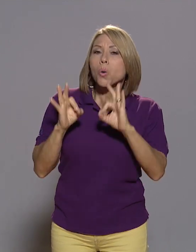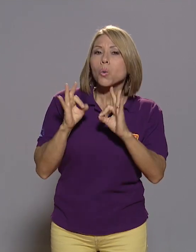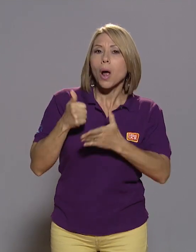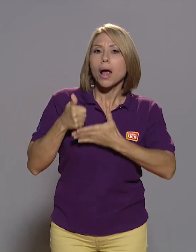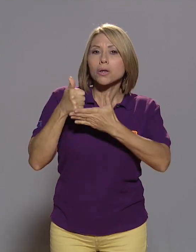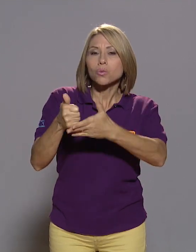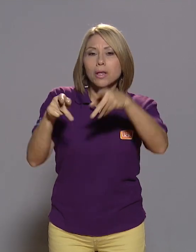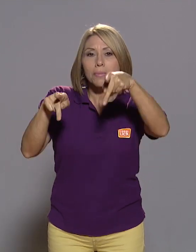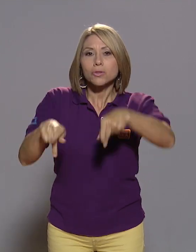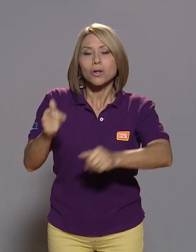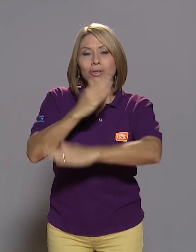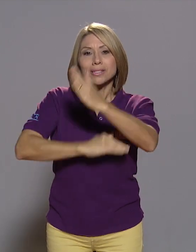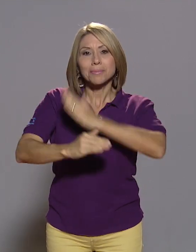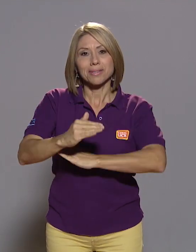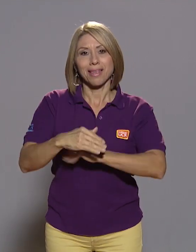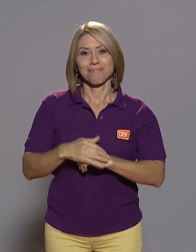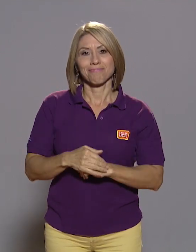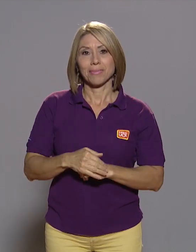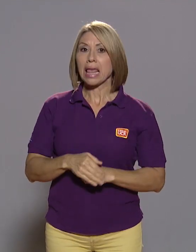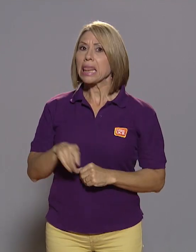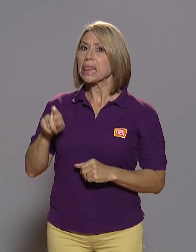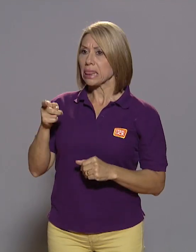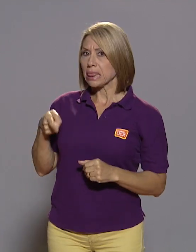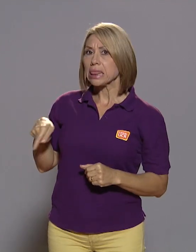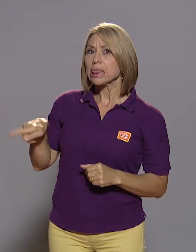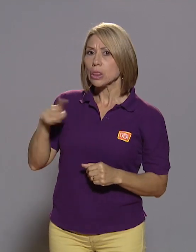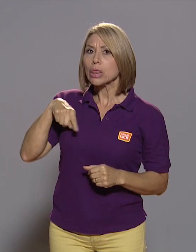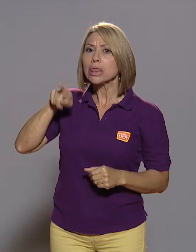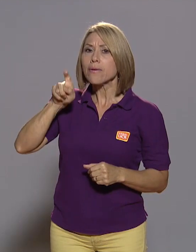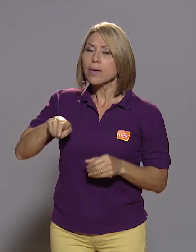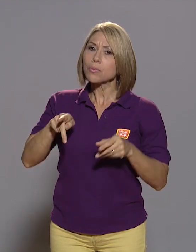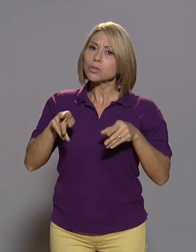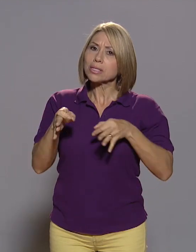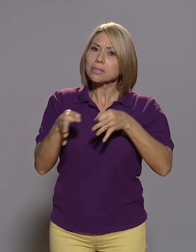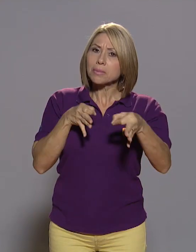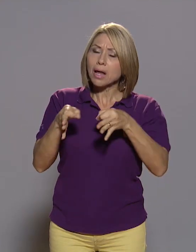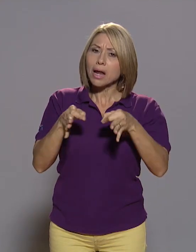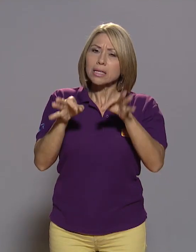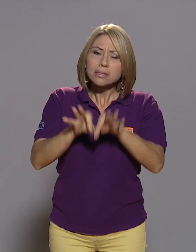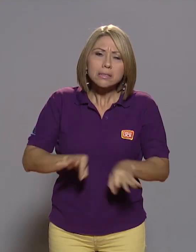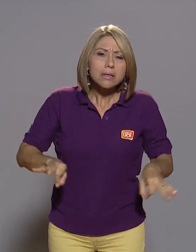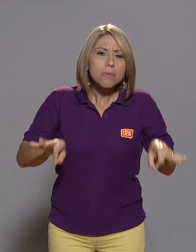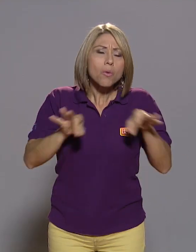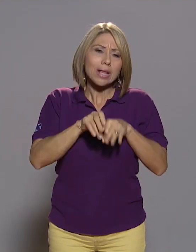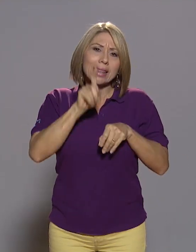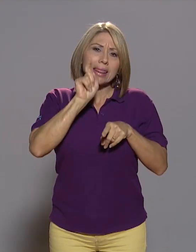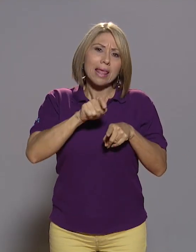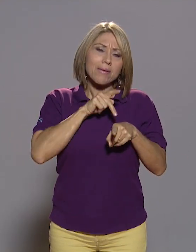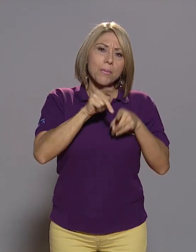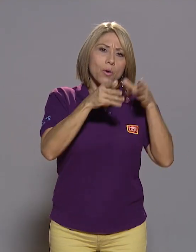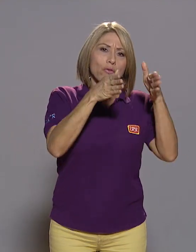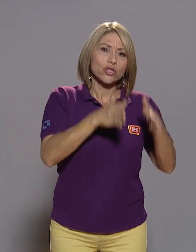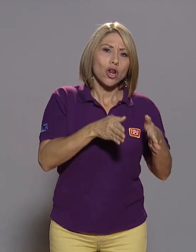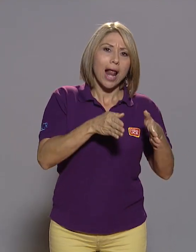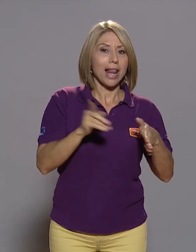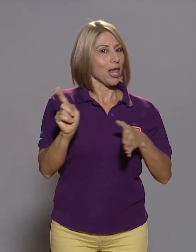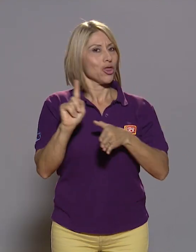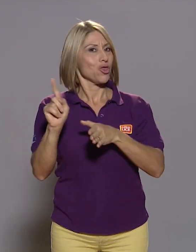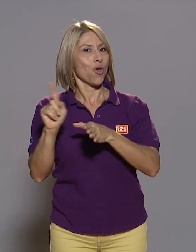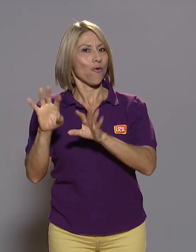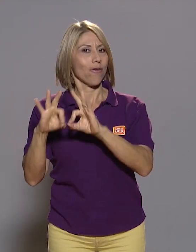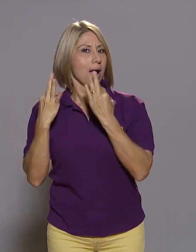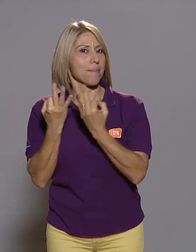discapacidad? También explicar la relevancia de que sea un profesional pagado para eso y no la familia quien deba asumir este